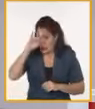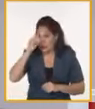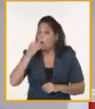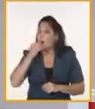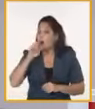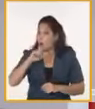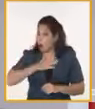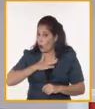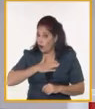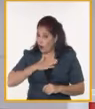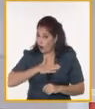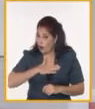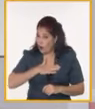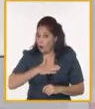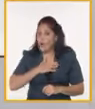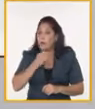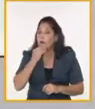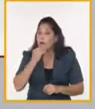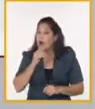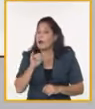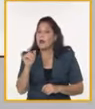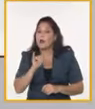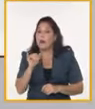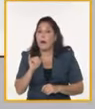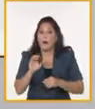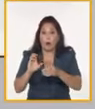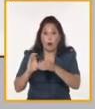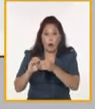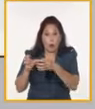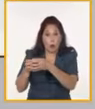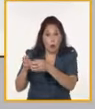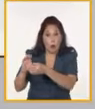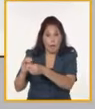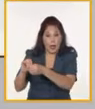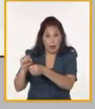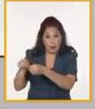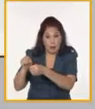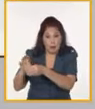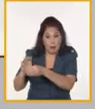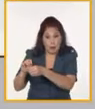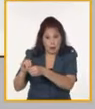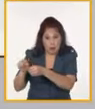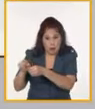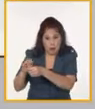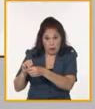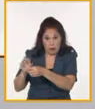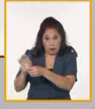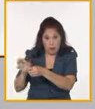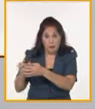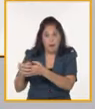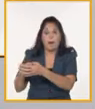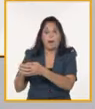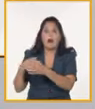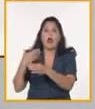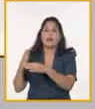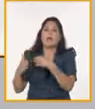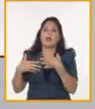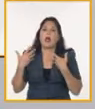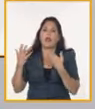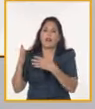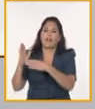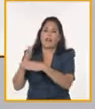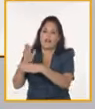propia puede ser socio de una cooperativa e no agropecuaria unas micro pequeñas empresas pero en actividades diferentes a